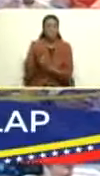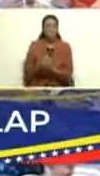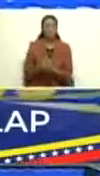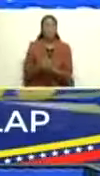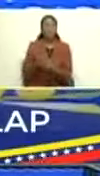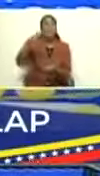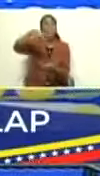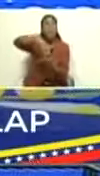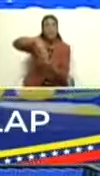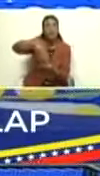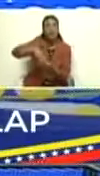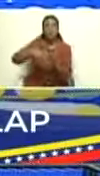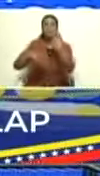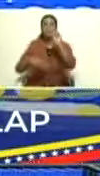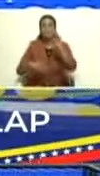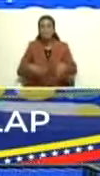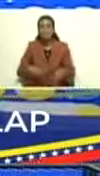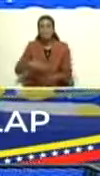Miranda.